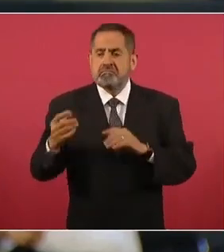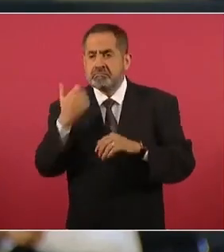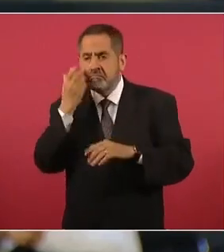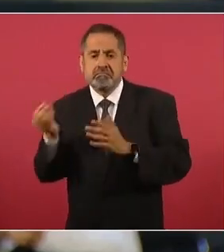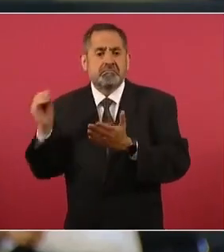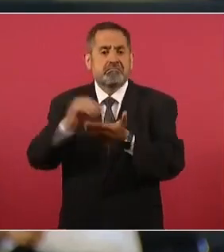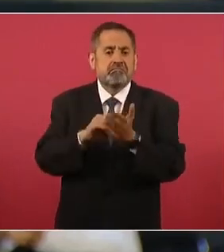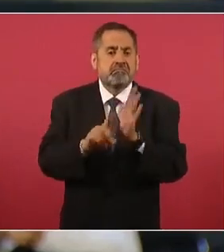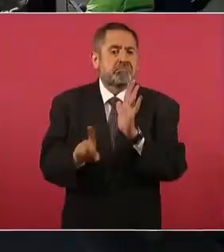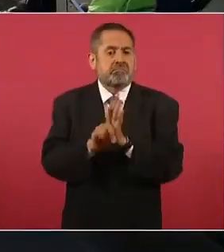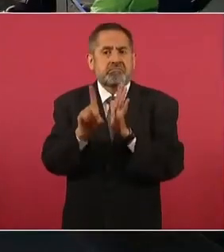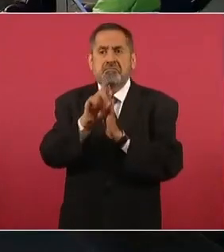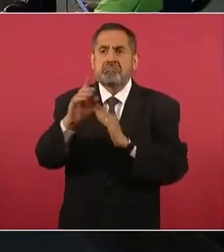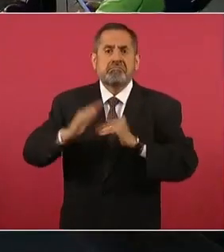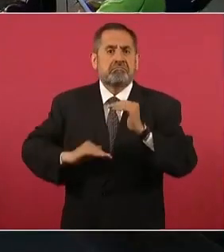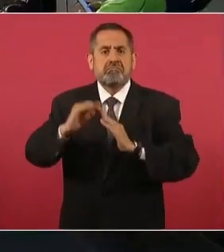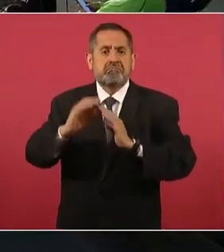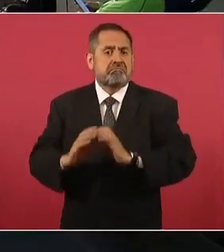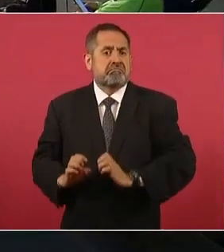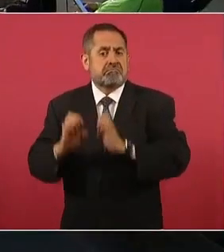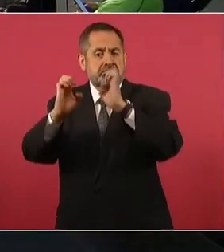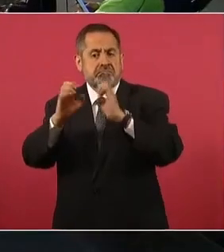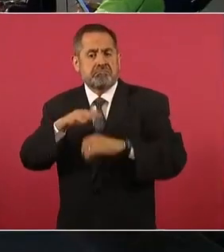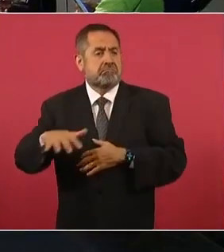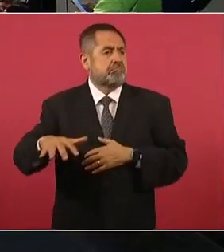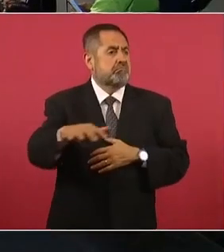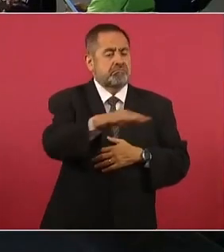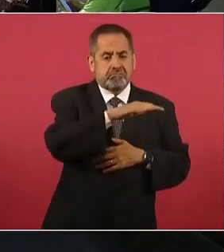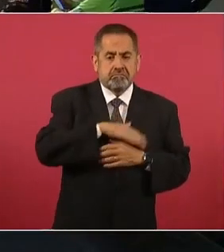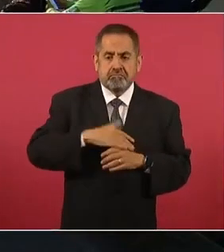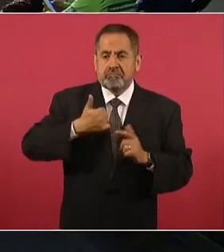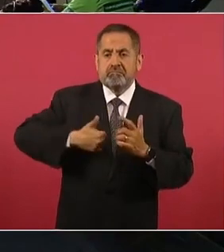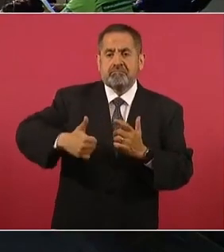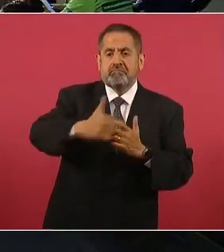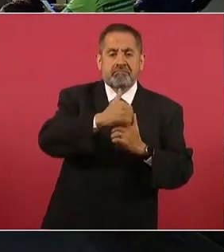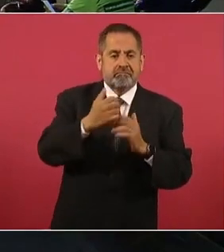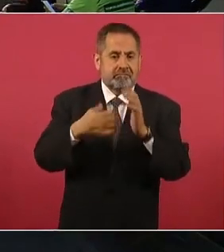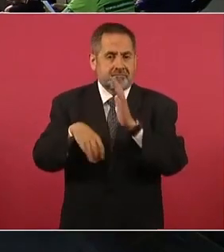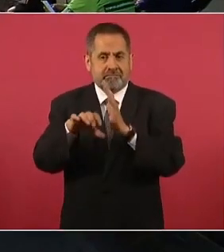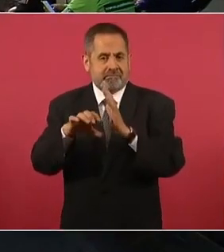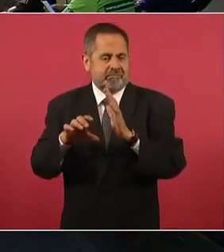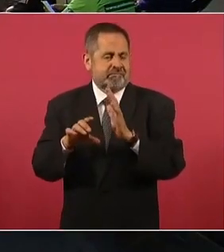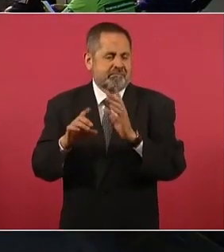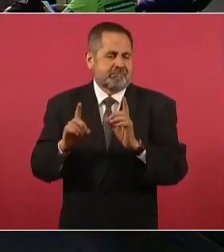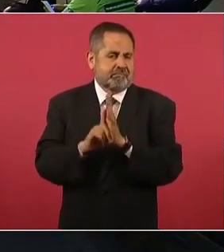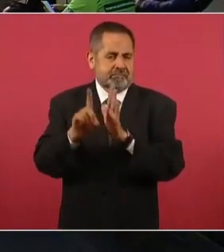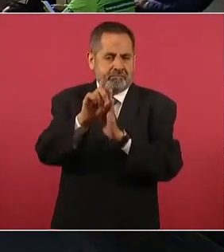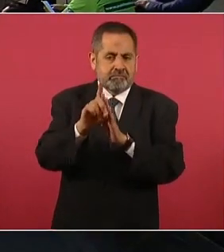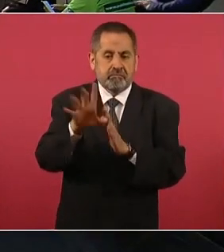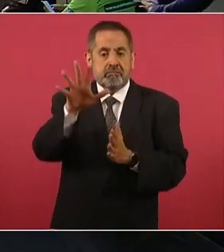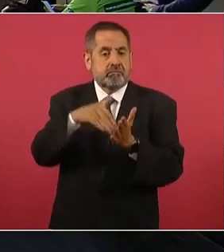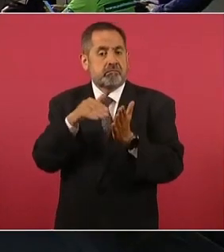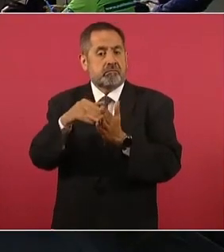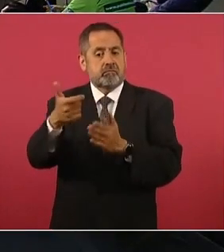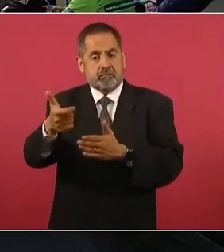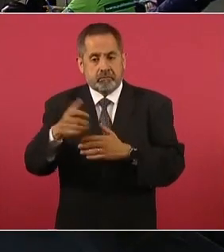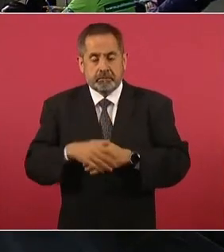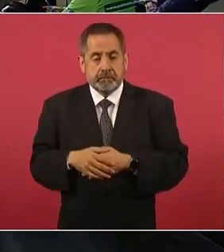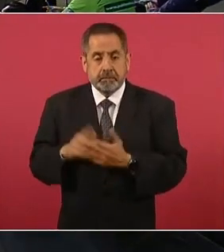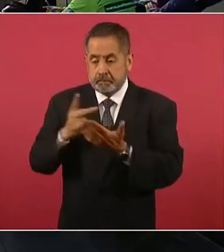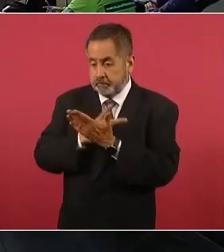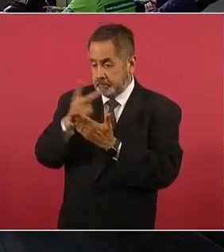19.985 viviendas que tendrán un costo de 5 millones de pesos cada una. El proyecto ya